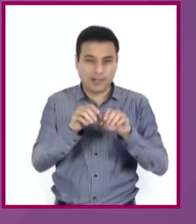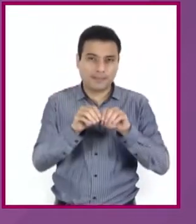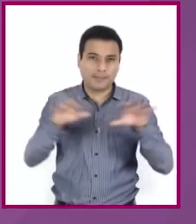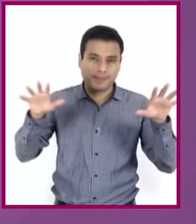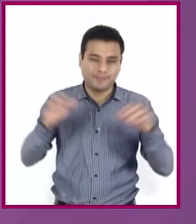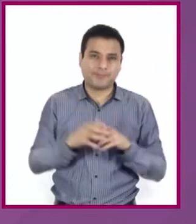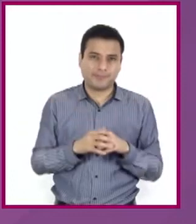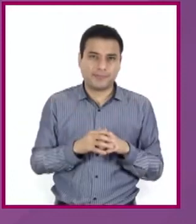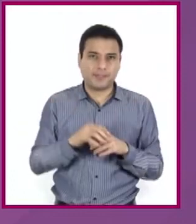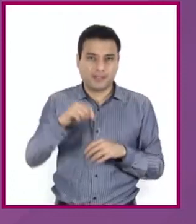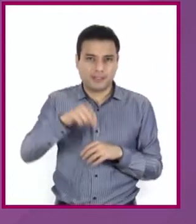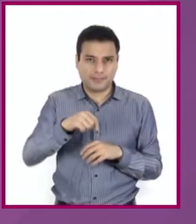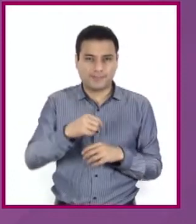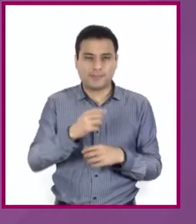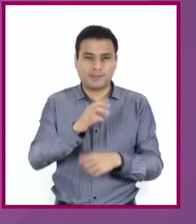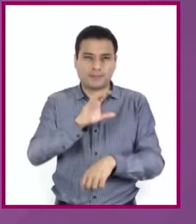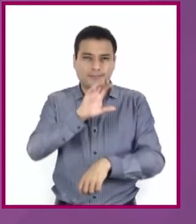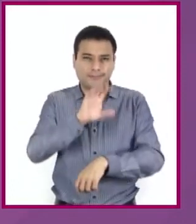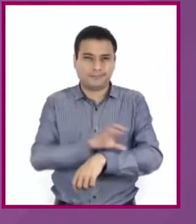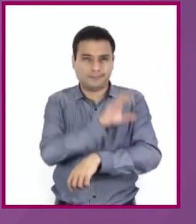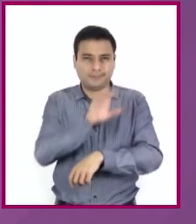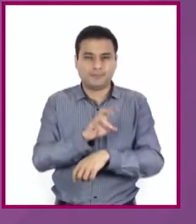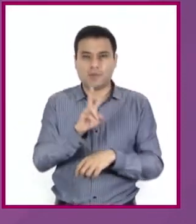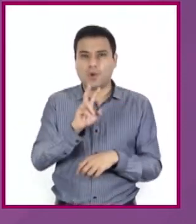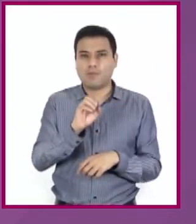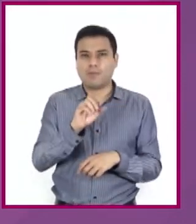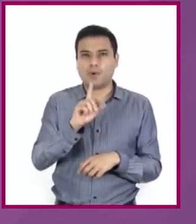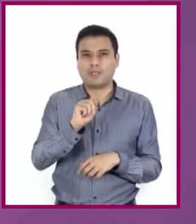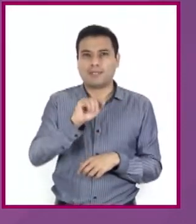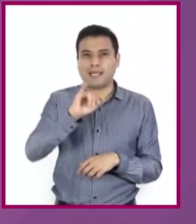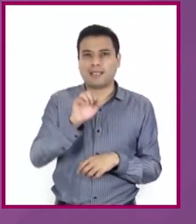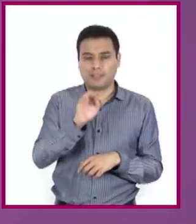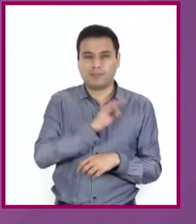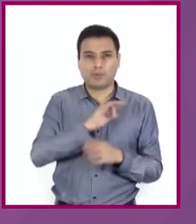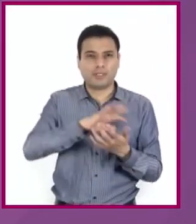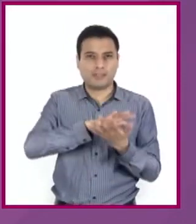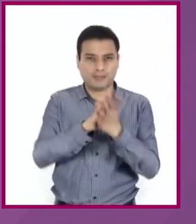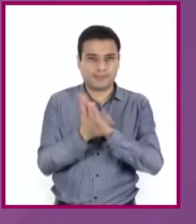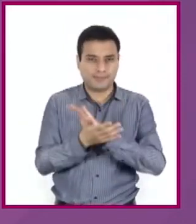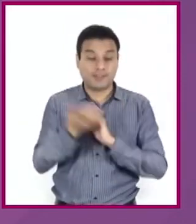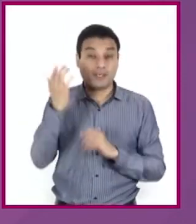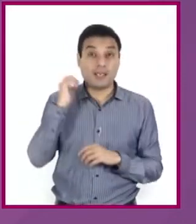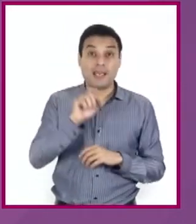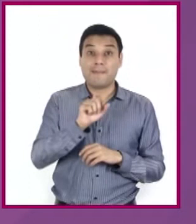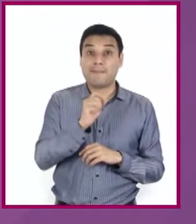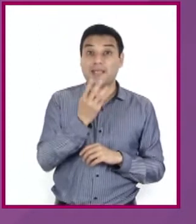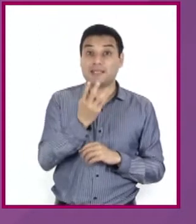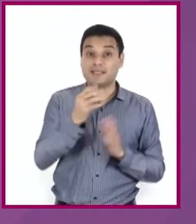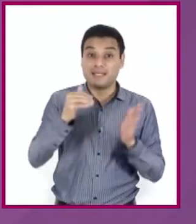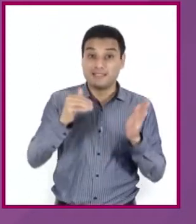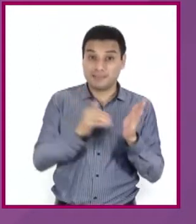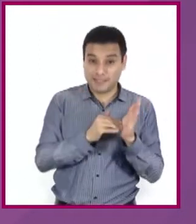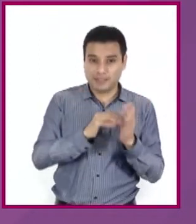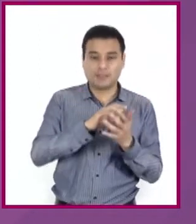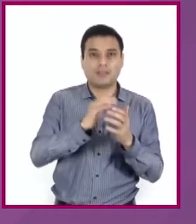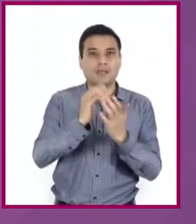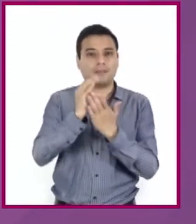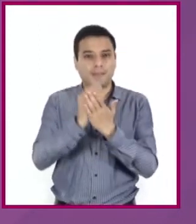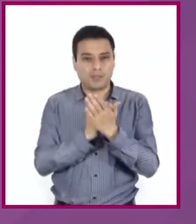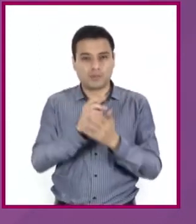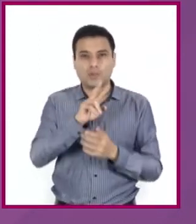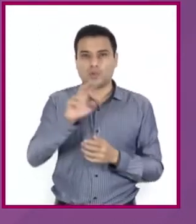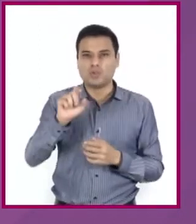por distintas etapas el voltaje. Primero, a través del transformador, bajarlo de 23,000 volts a 220 volts o